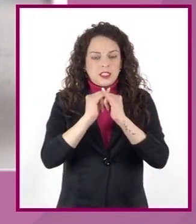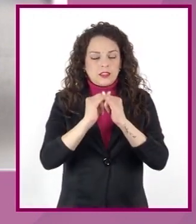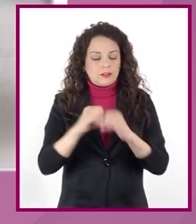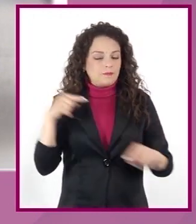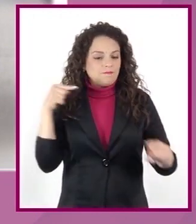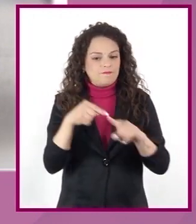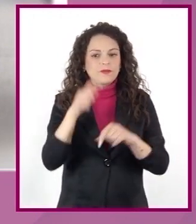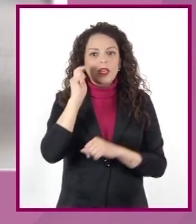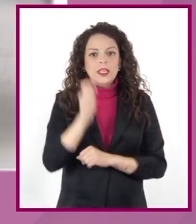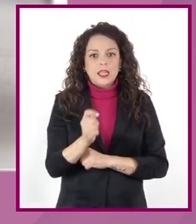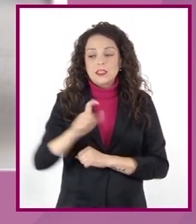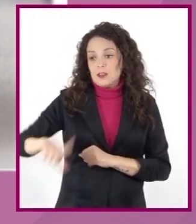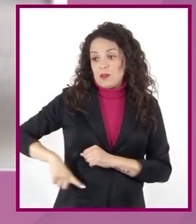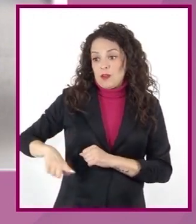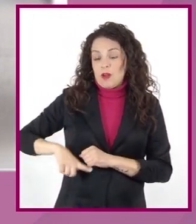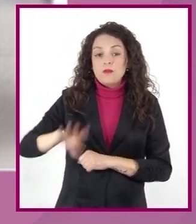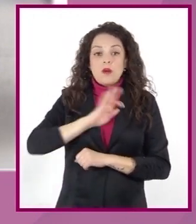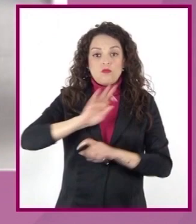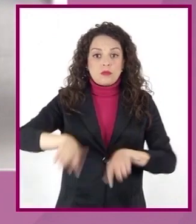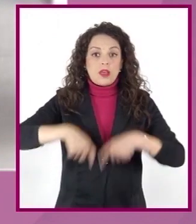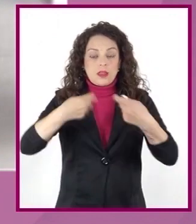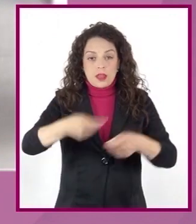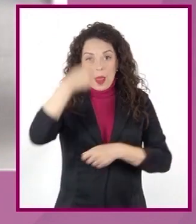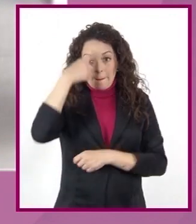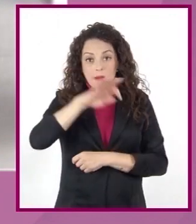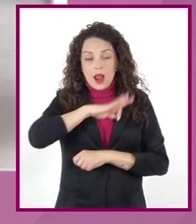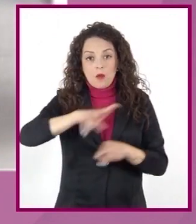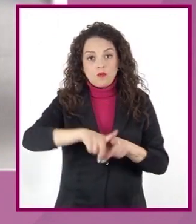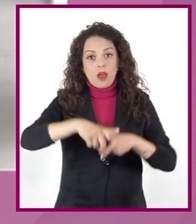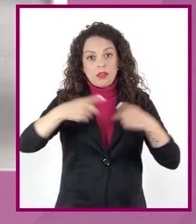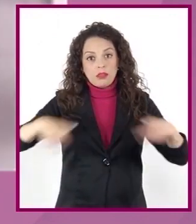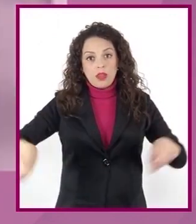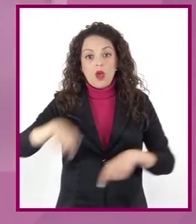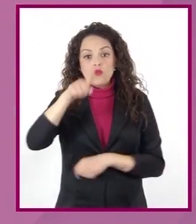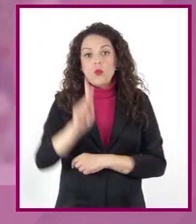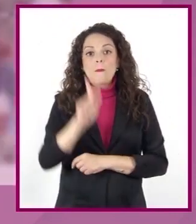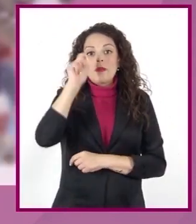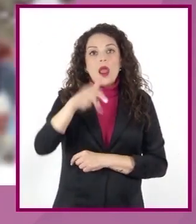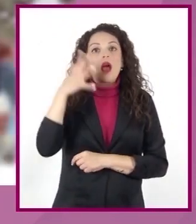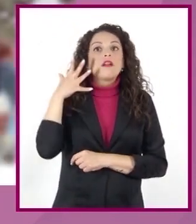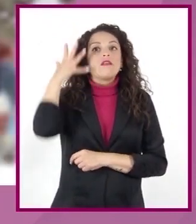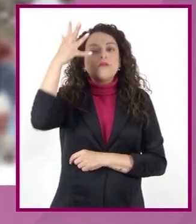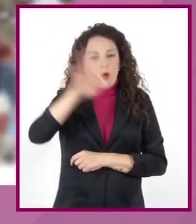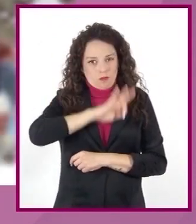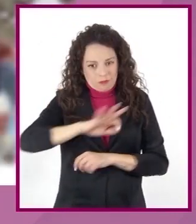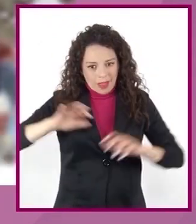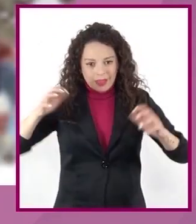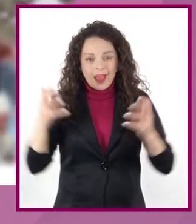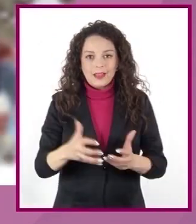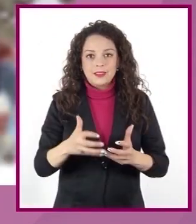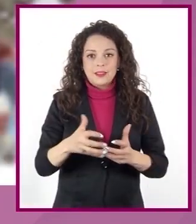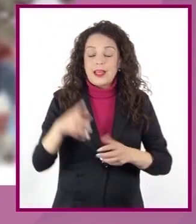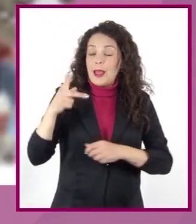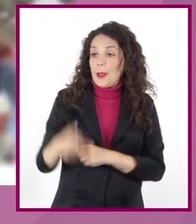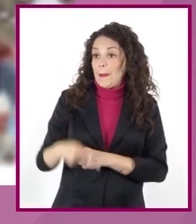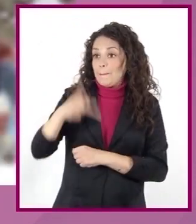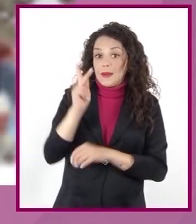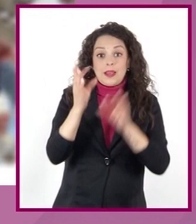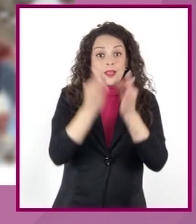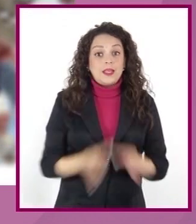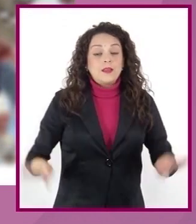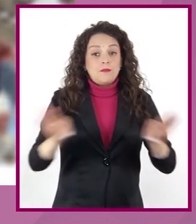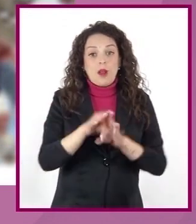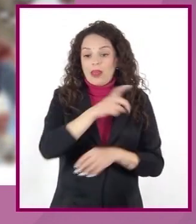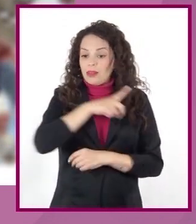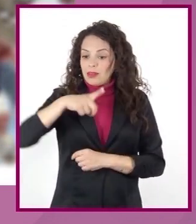que les ofrece el Estado para desarrollarse y cumplir con sus planes. Sin embargo, es importante